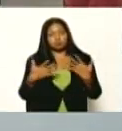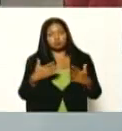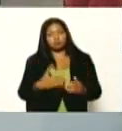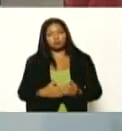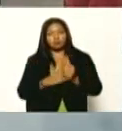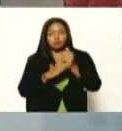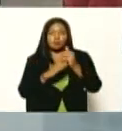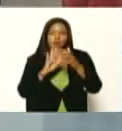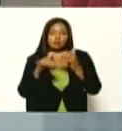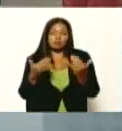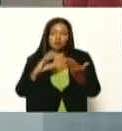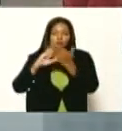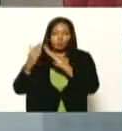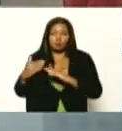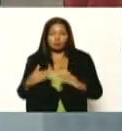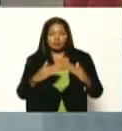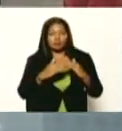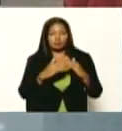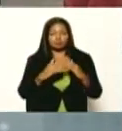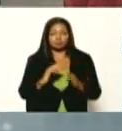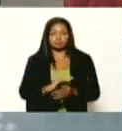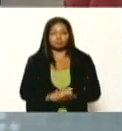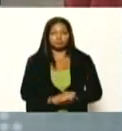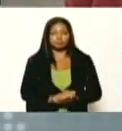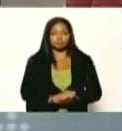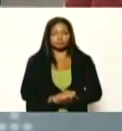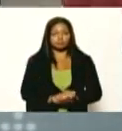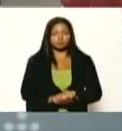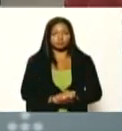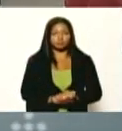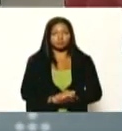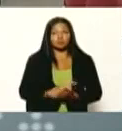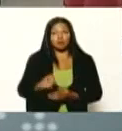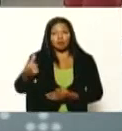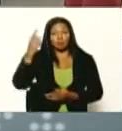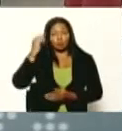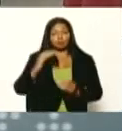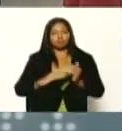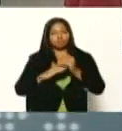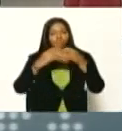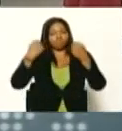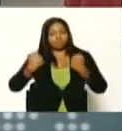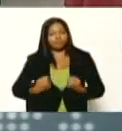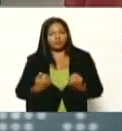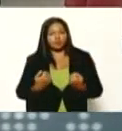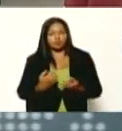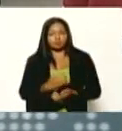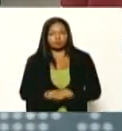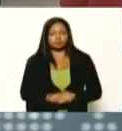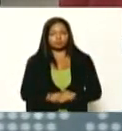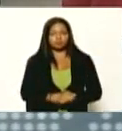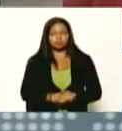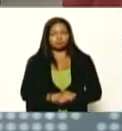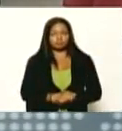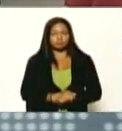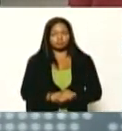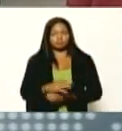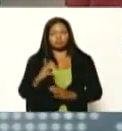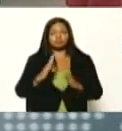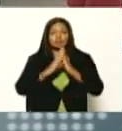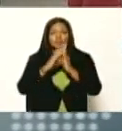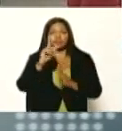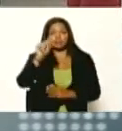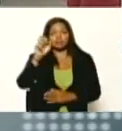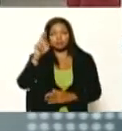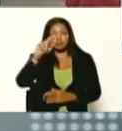liderazgo comunitario, comunal, y sobre todo femenino, feminista, de ahí de Santa Teresa, de